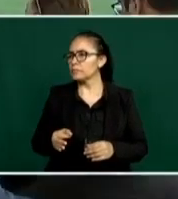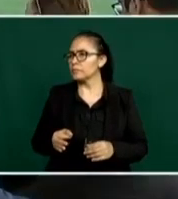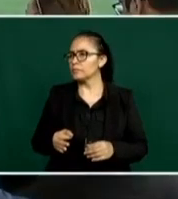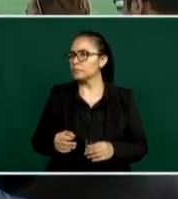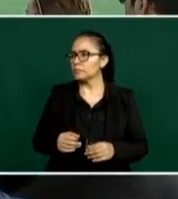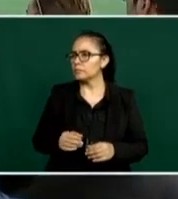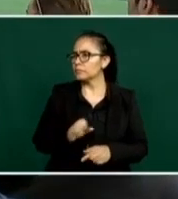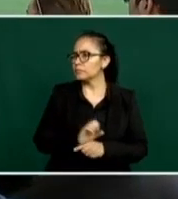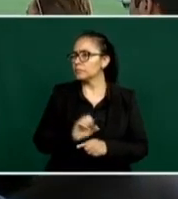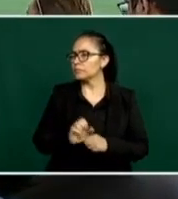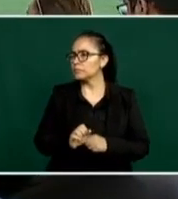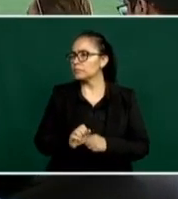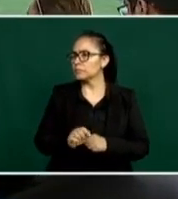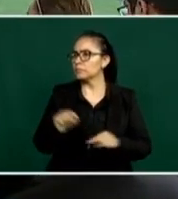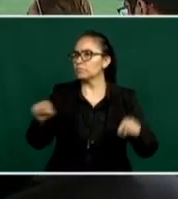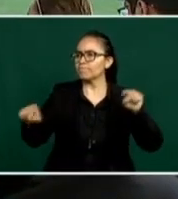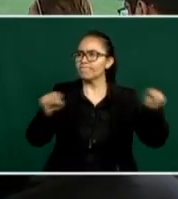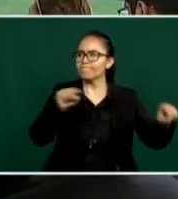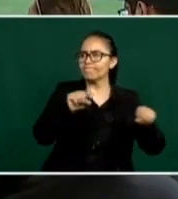Entonces, por todos lados